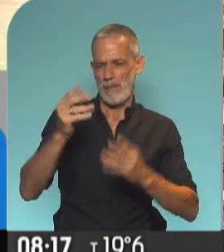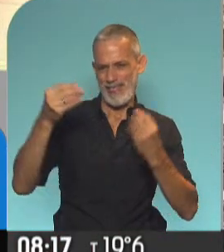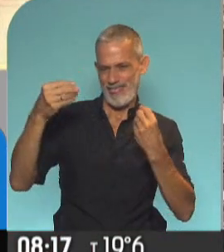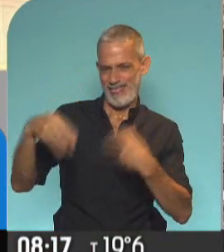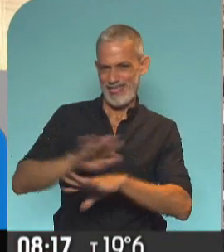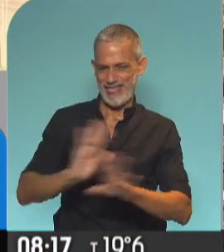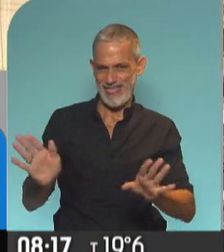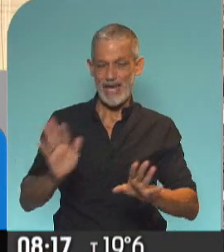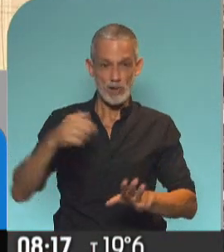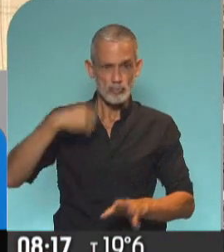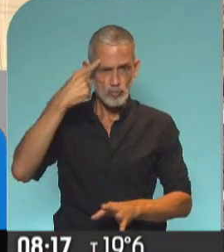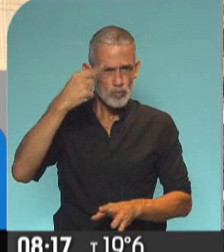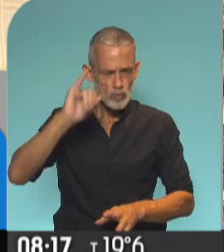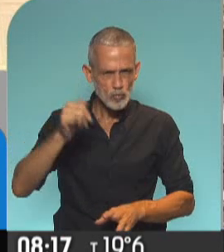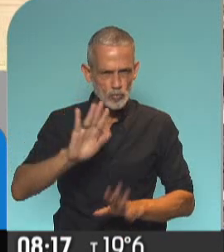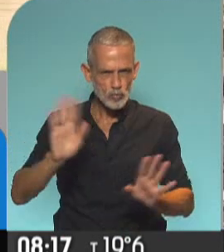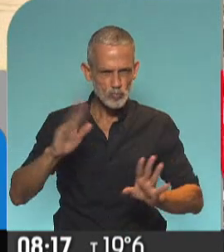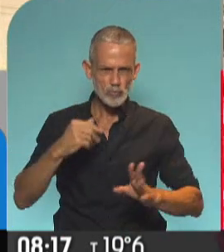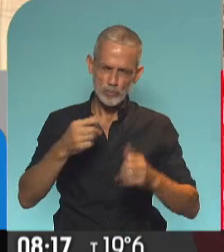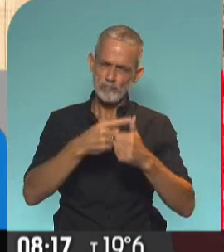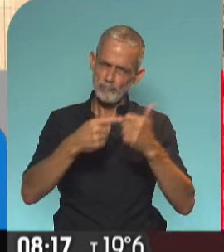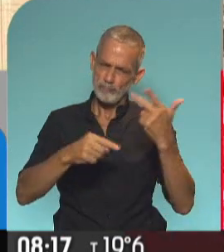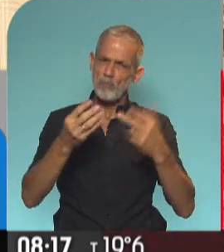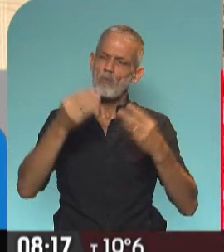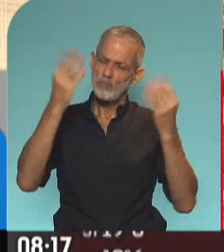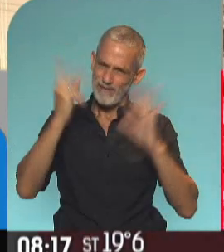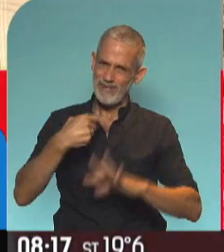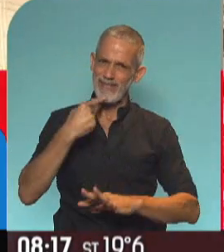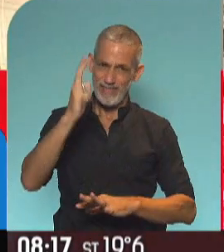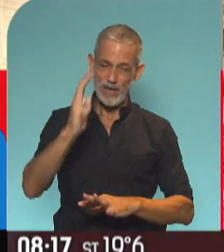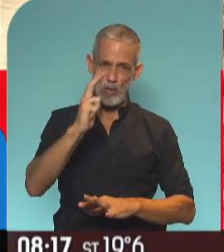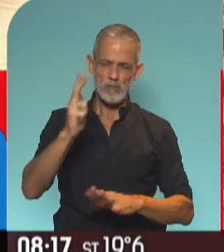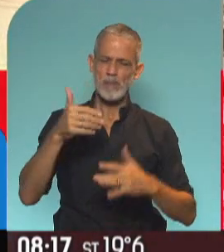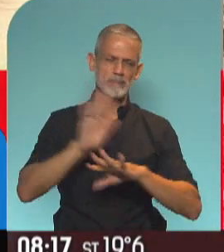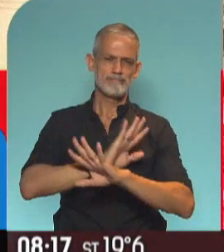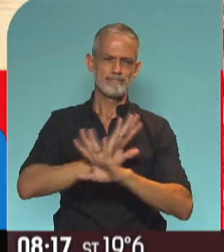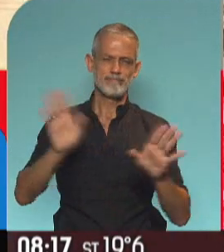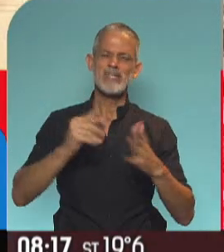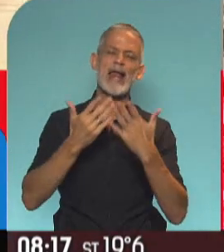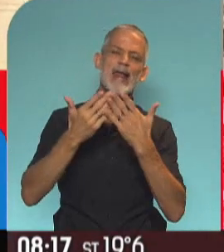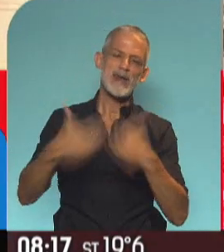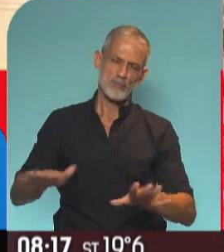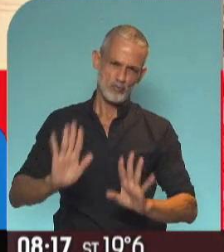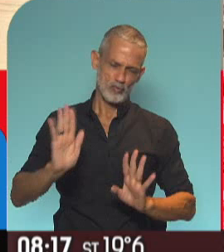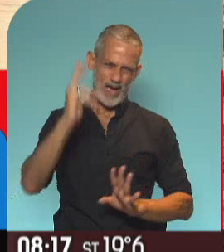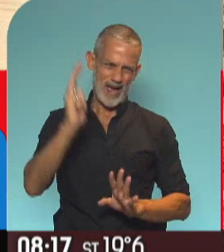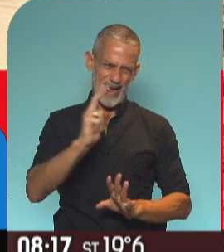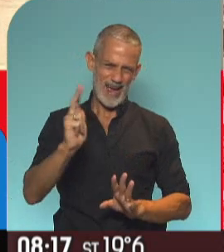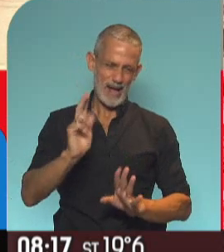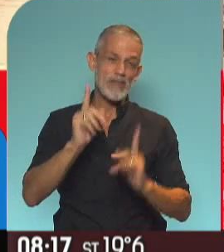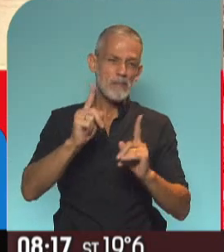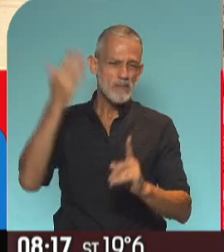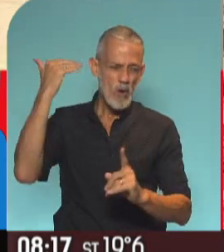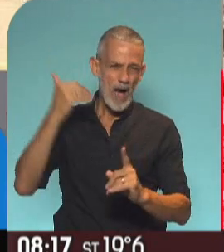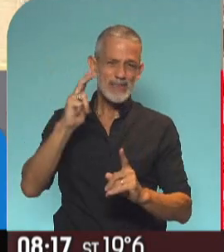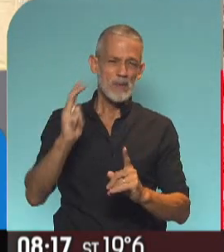Yo lo creo totalmente, ya lo dijo varias veces, Ajá. que va a renunciar como su antecesor.